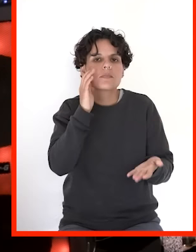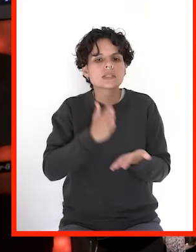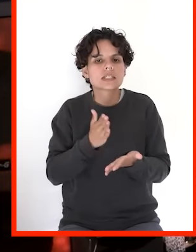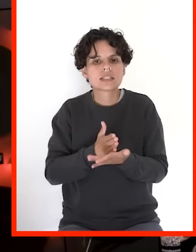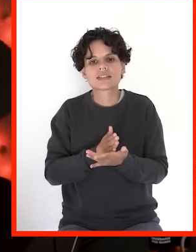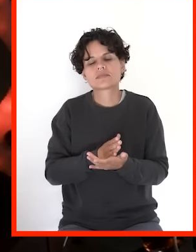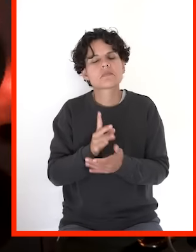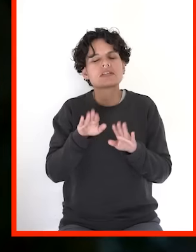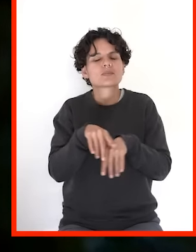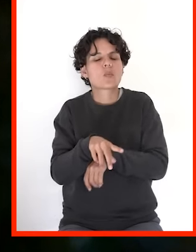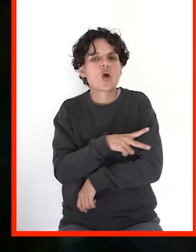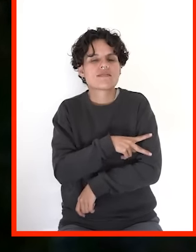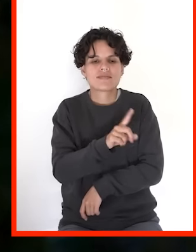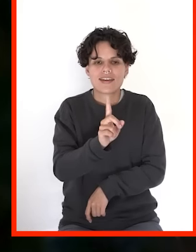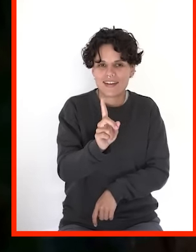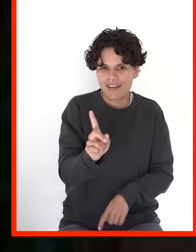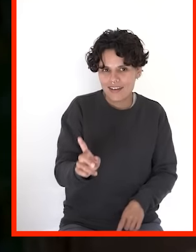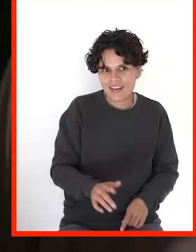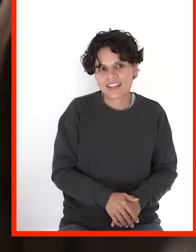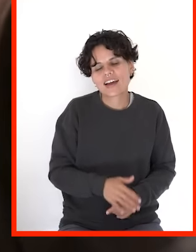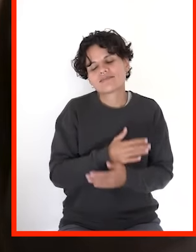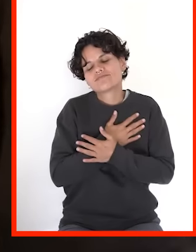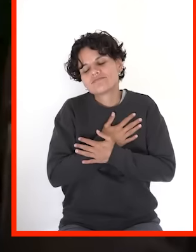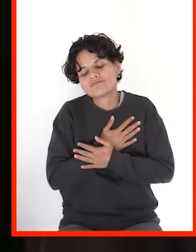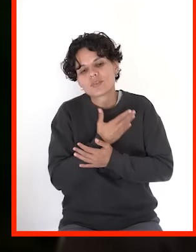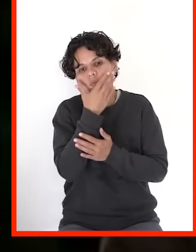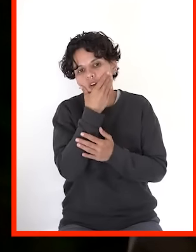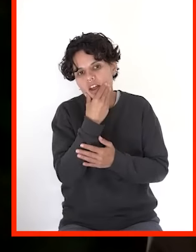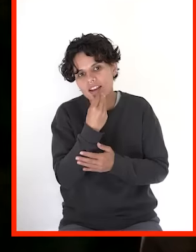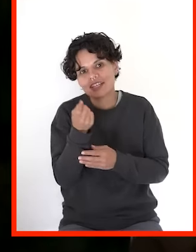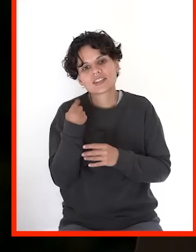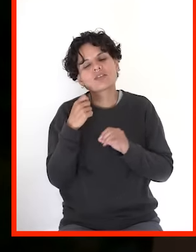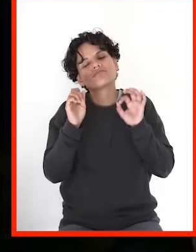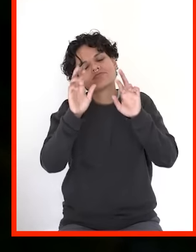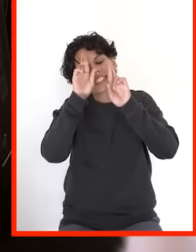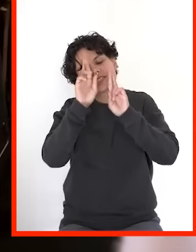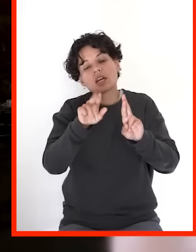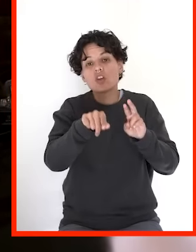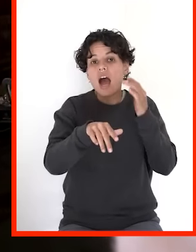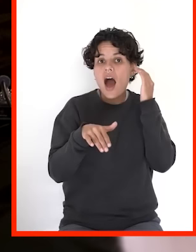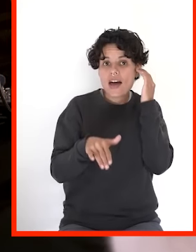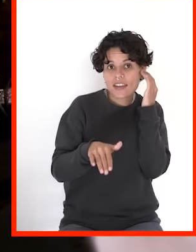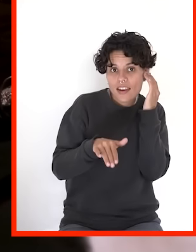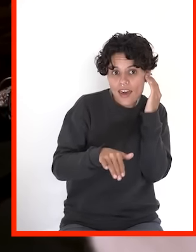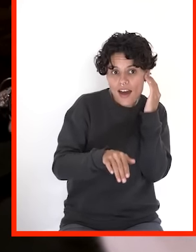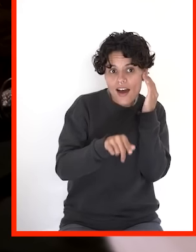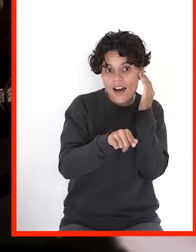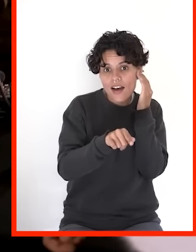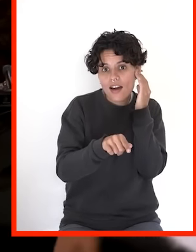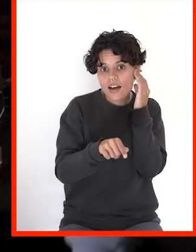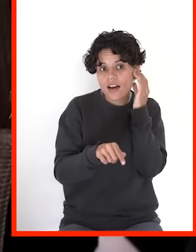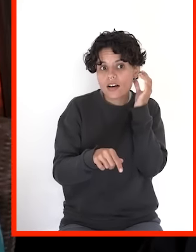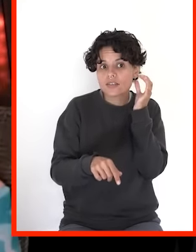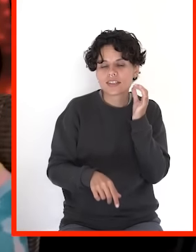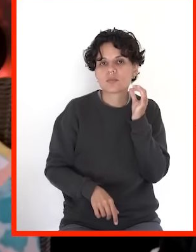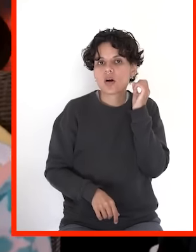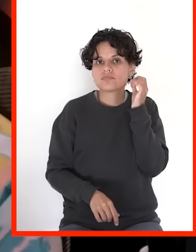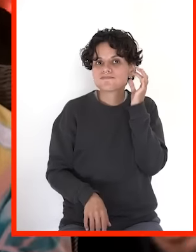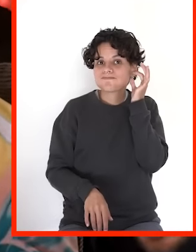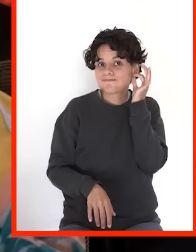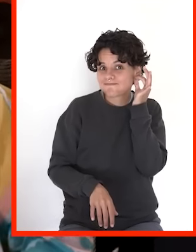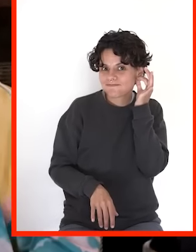momento. Máximo respeto. Máximo respeto. Encima la tenía una vez, nos apañó para un video. Perdón.